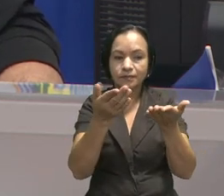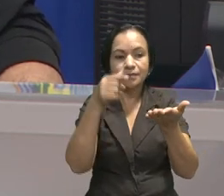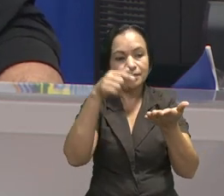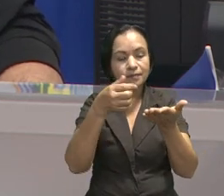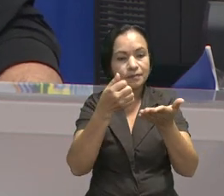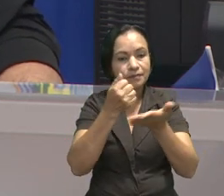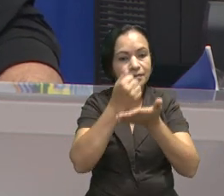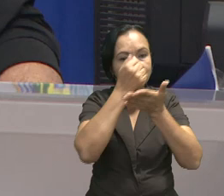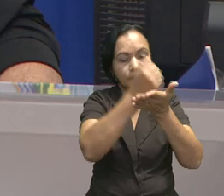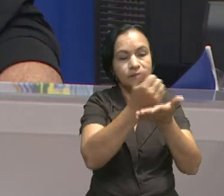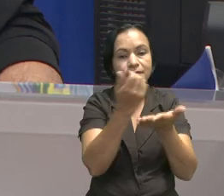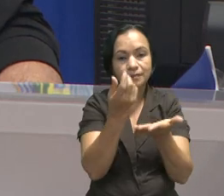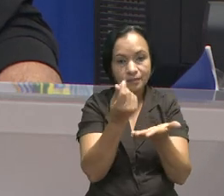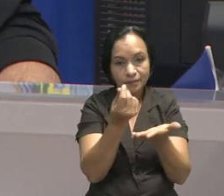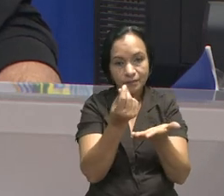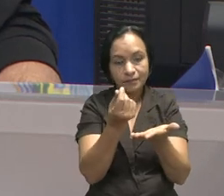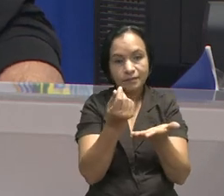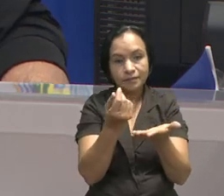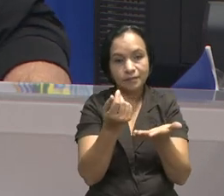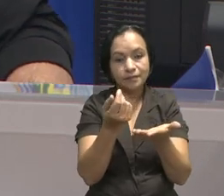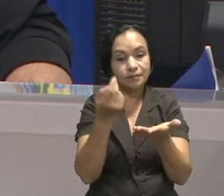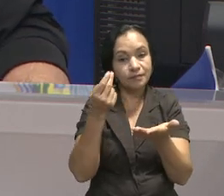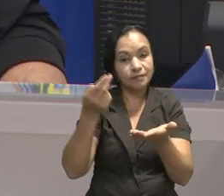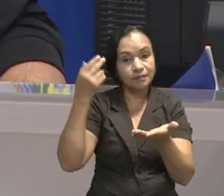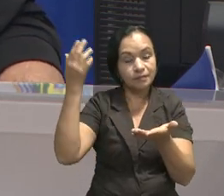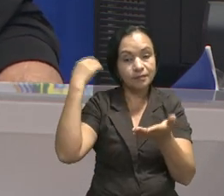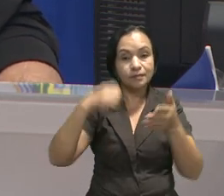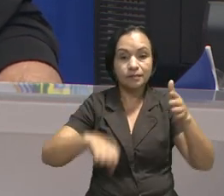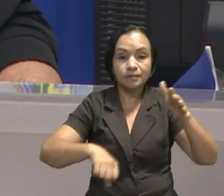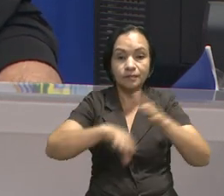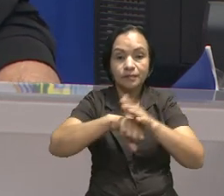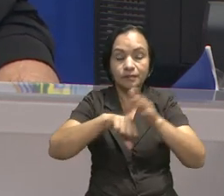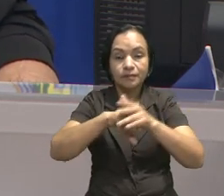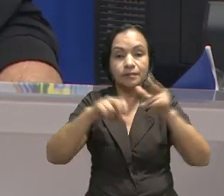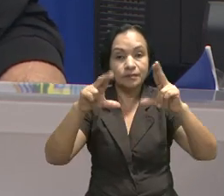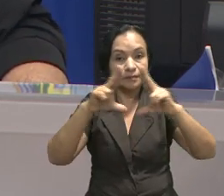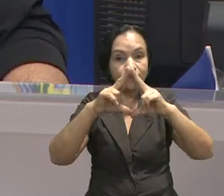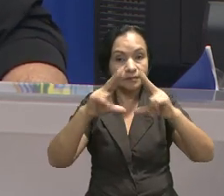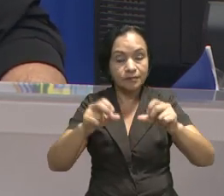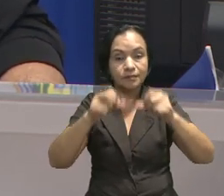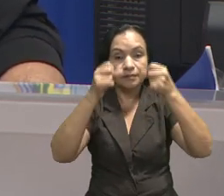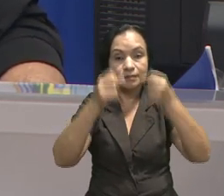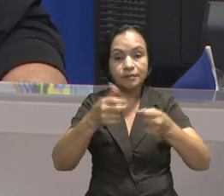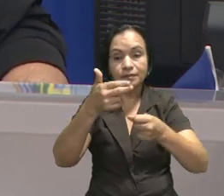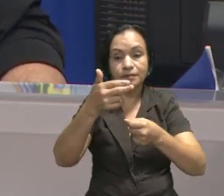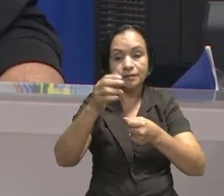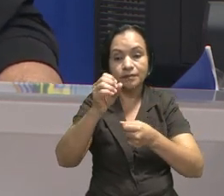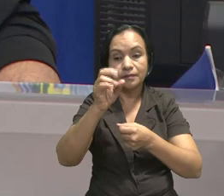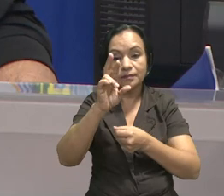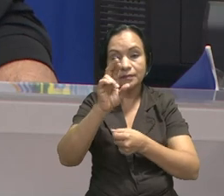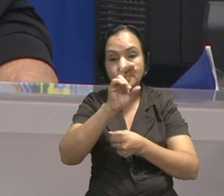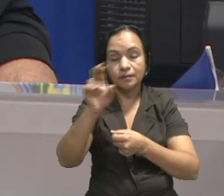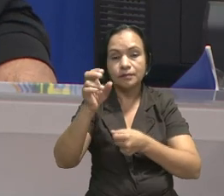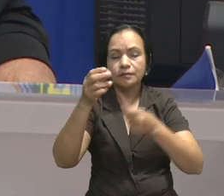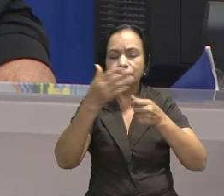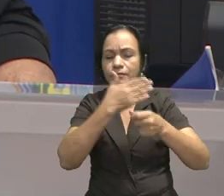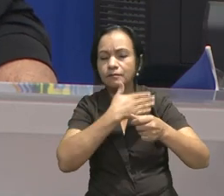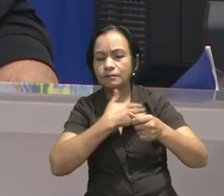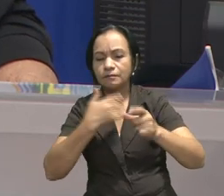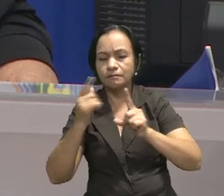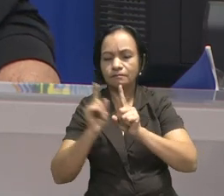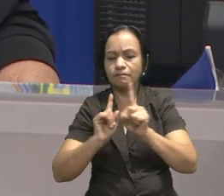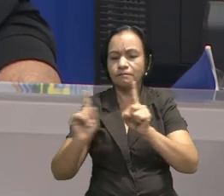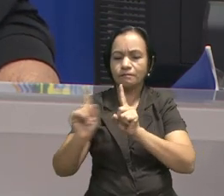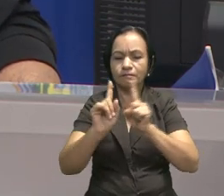este reconocimiento. En la historia del fútbol nacional, Chocorrón es el mejor defensa